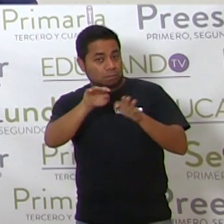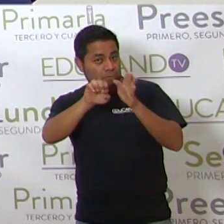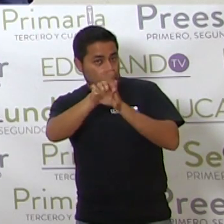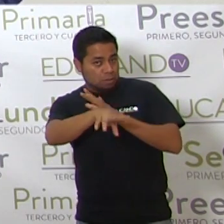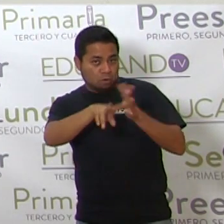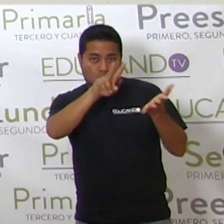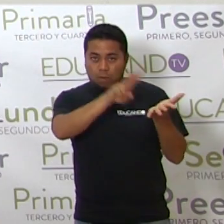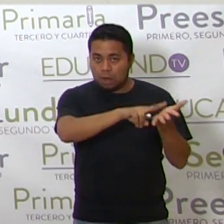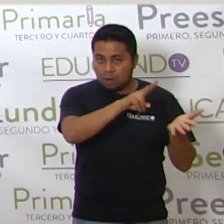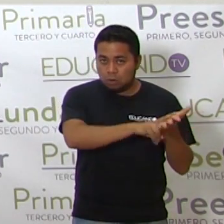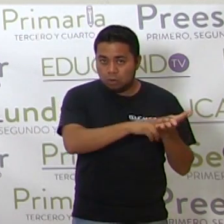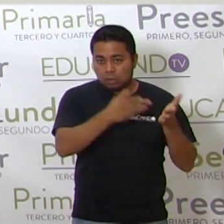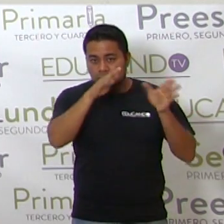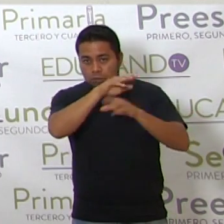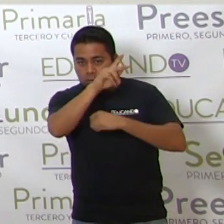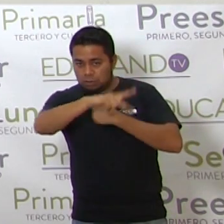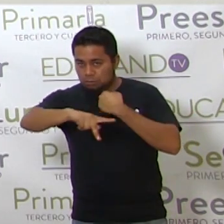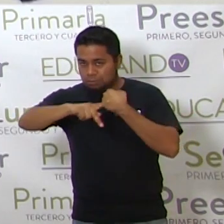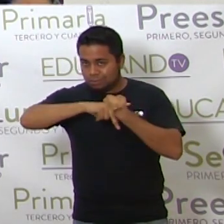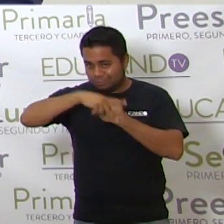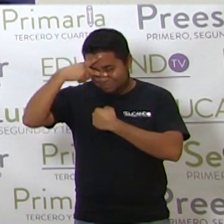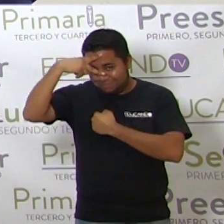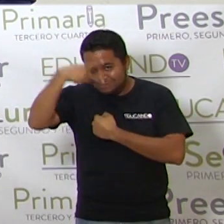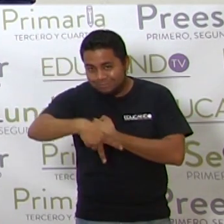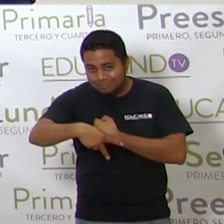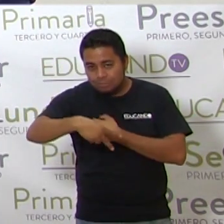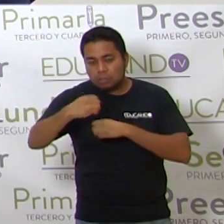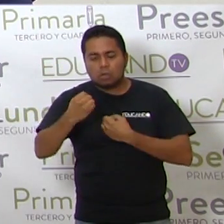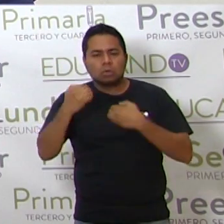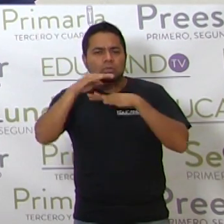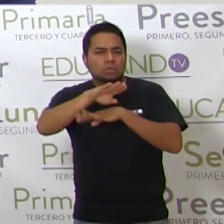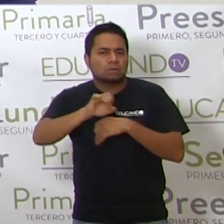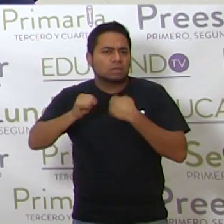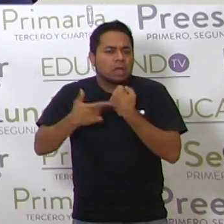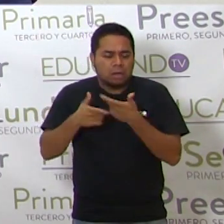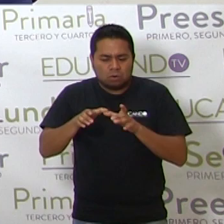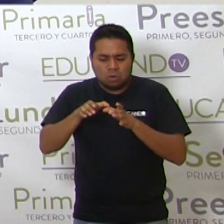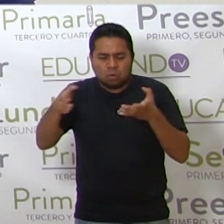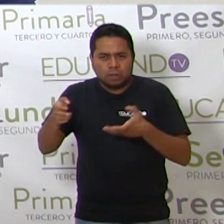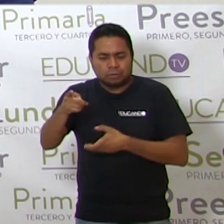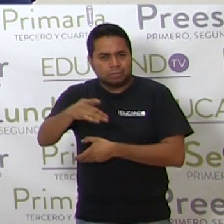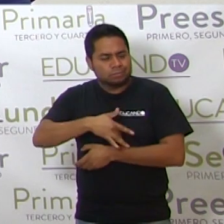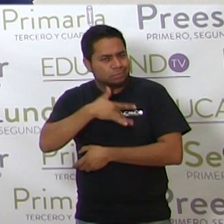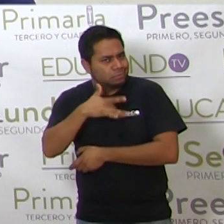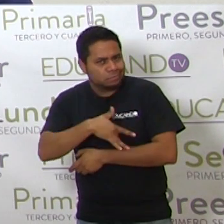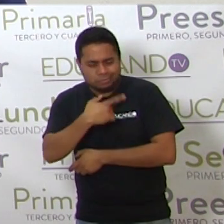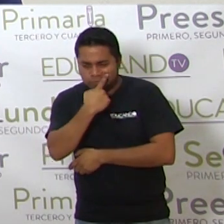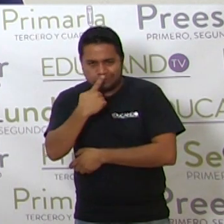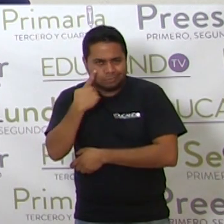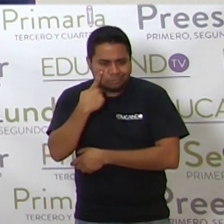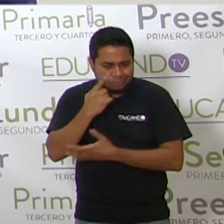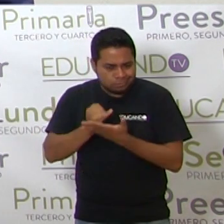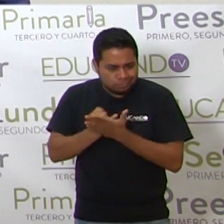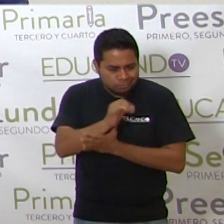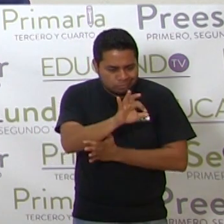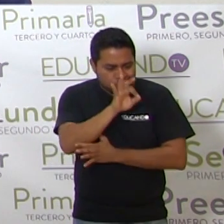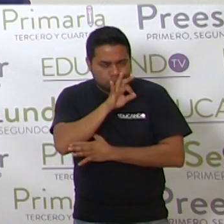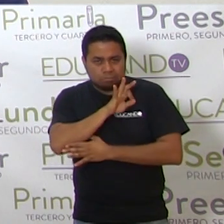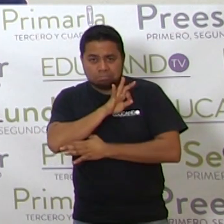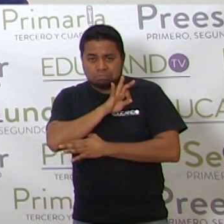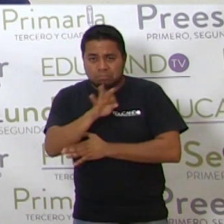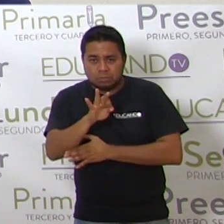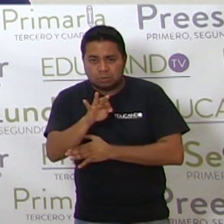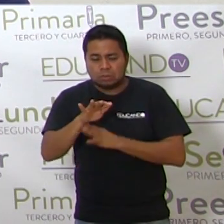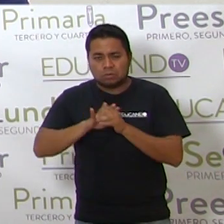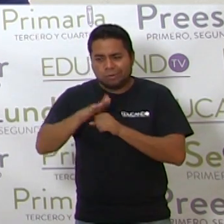sobre nuestro país que es méxico o sobre algún cuento que tú tengas y así poder realizar las